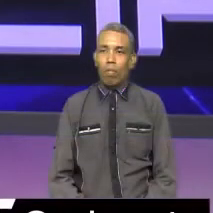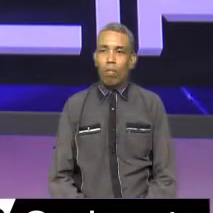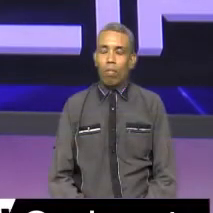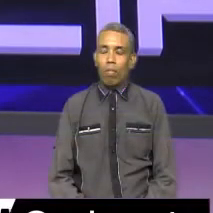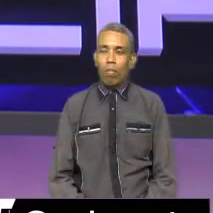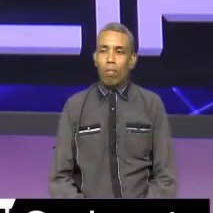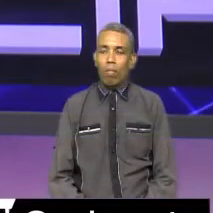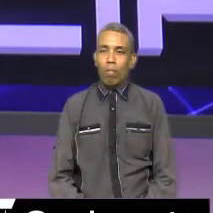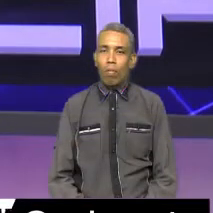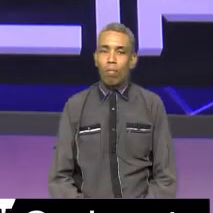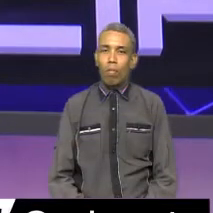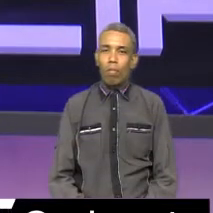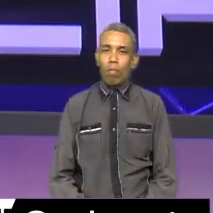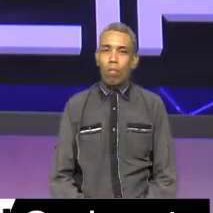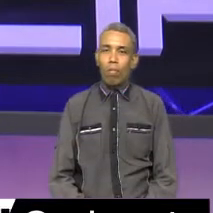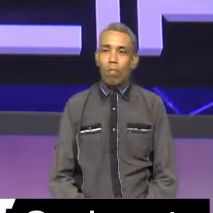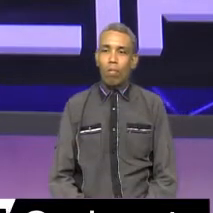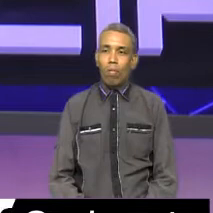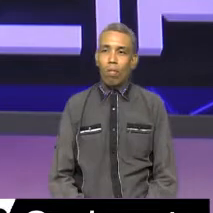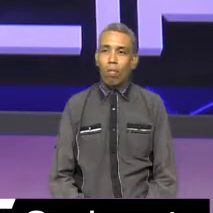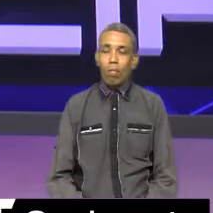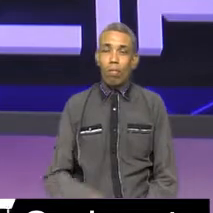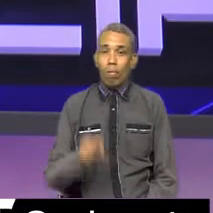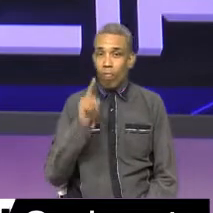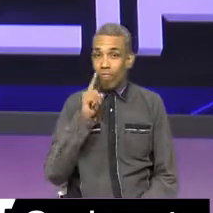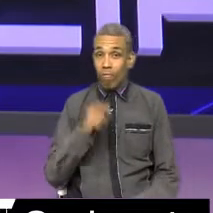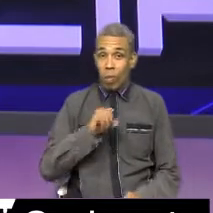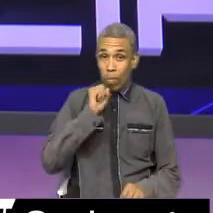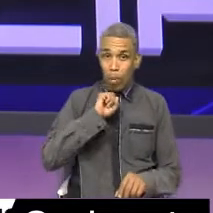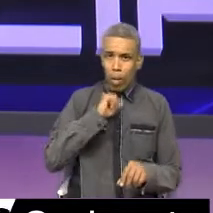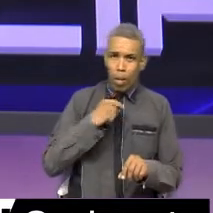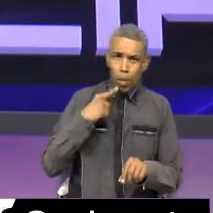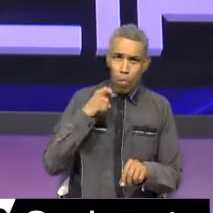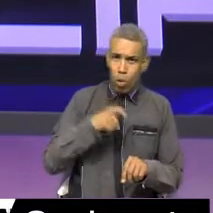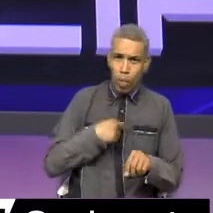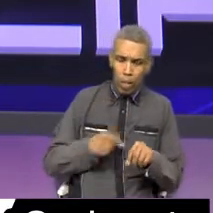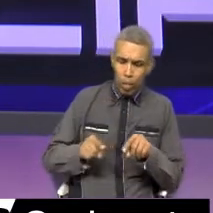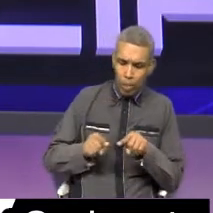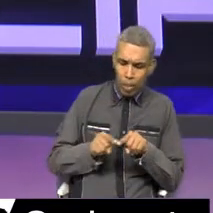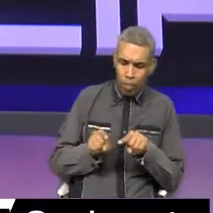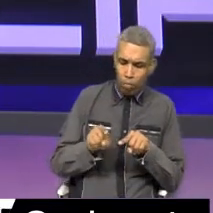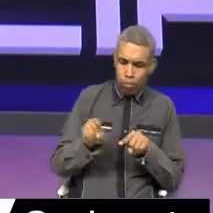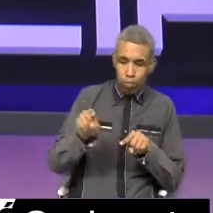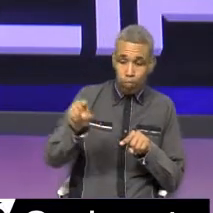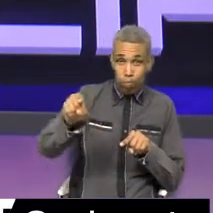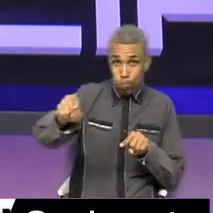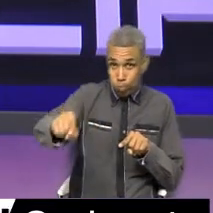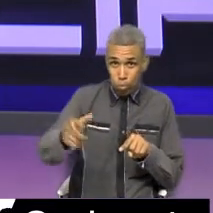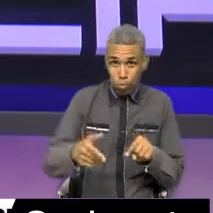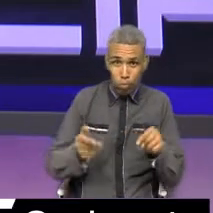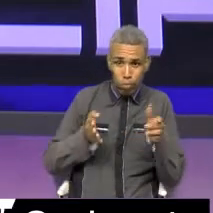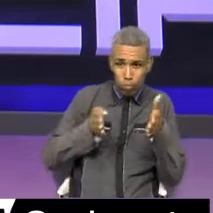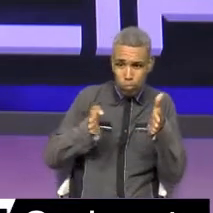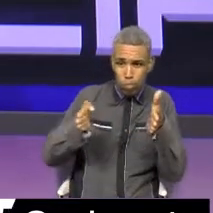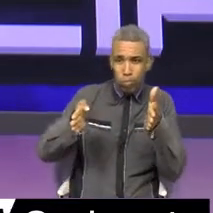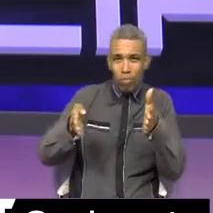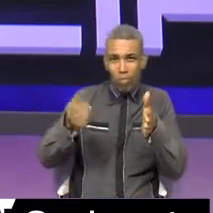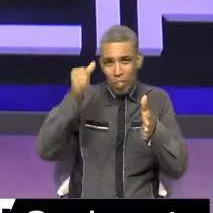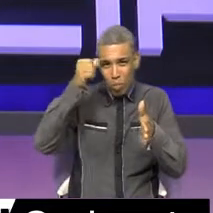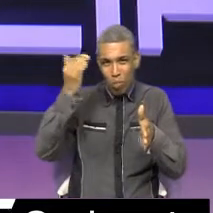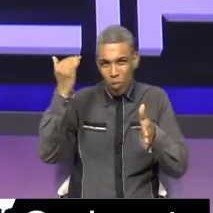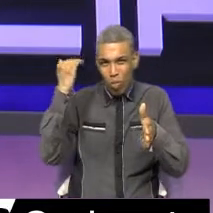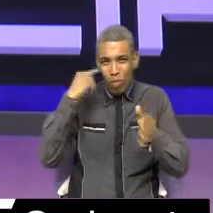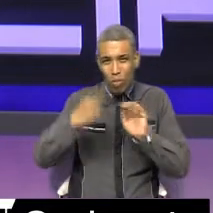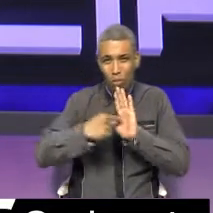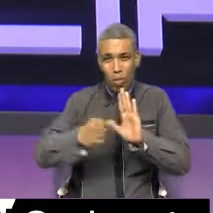Iniciamos con el desarrollo informativo. Continúa cerrada la vía hacia Bucaramanga por la ruta del cacao. A pesar de los trabajos que adelanta la concesionaria,